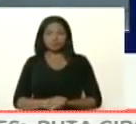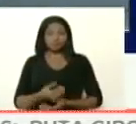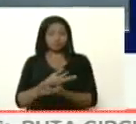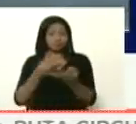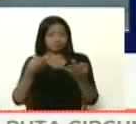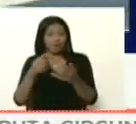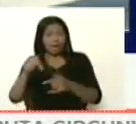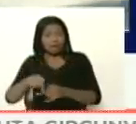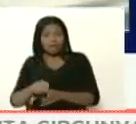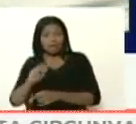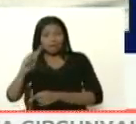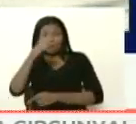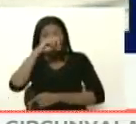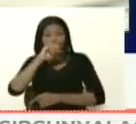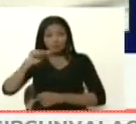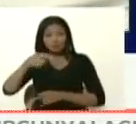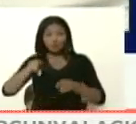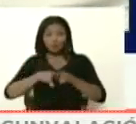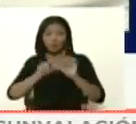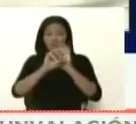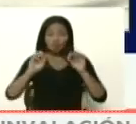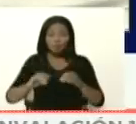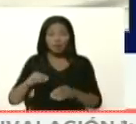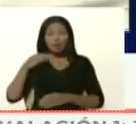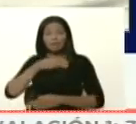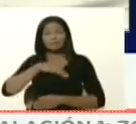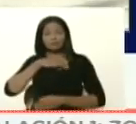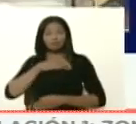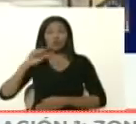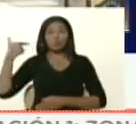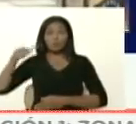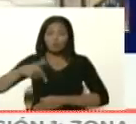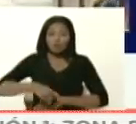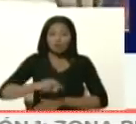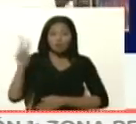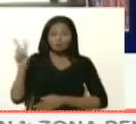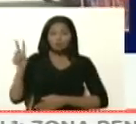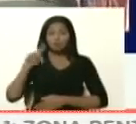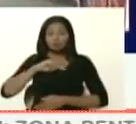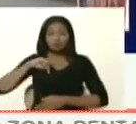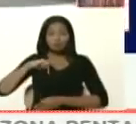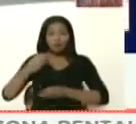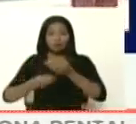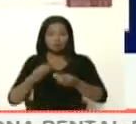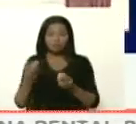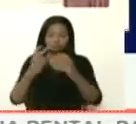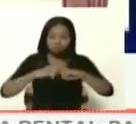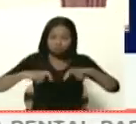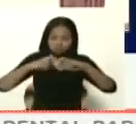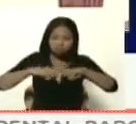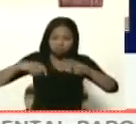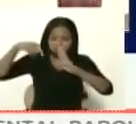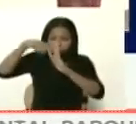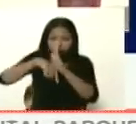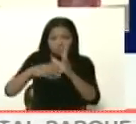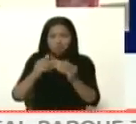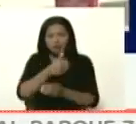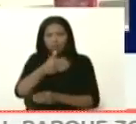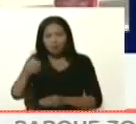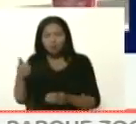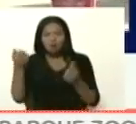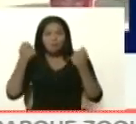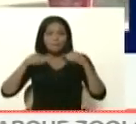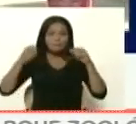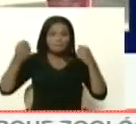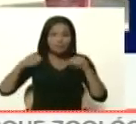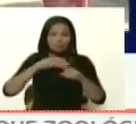comandante, en el primer aniversario de la gran misión Transporte Venezuela, hemos hecho una revisión de todas las buenas prácticas que